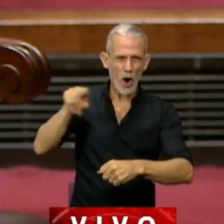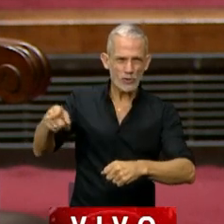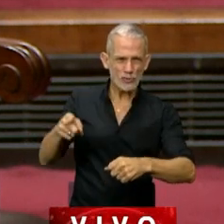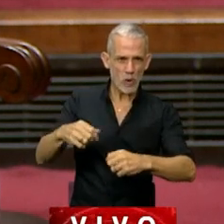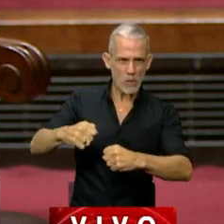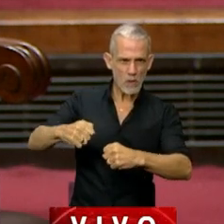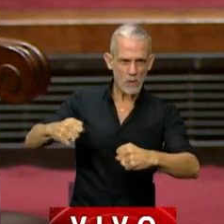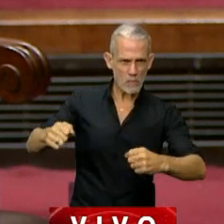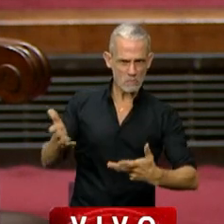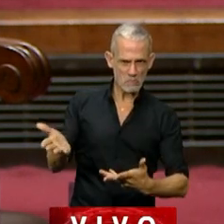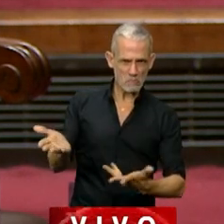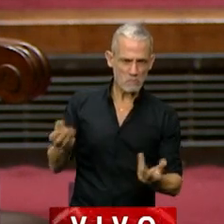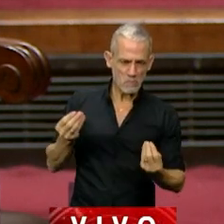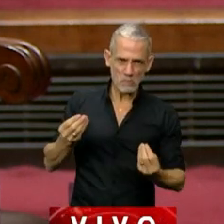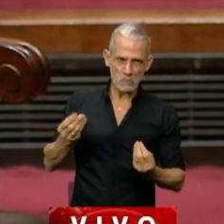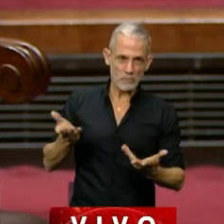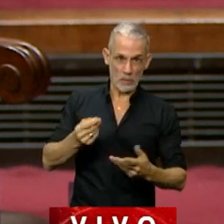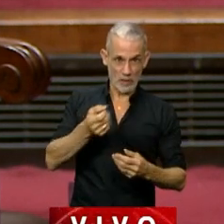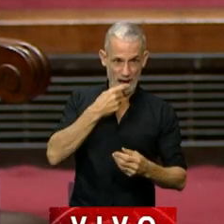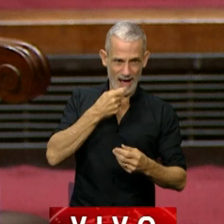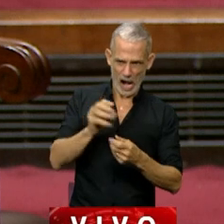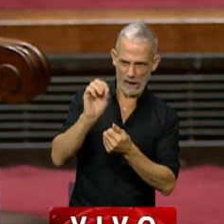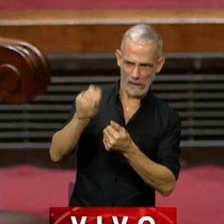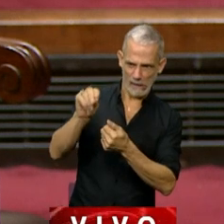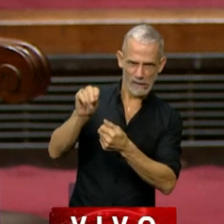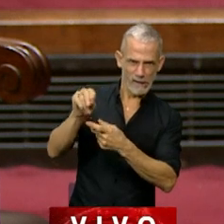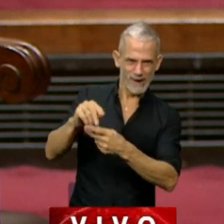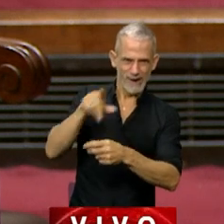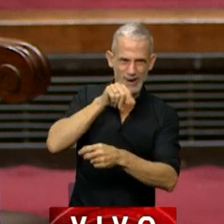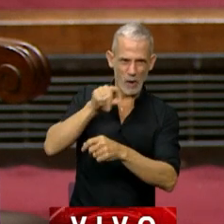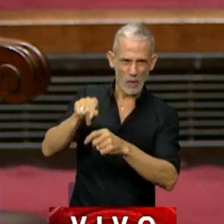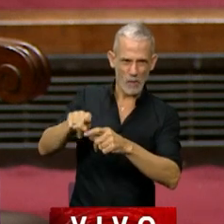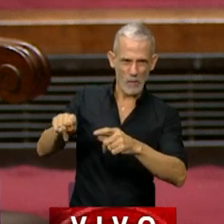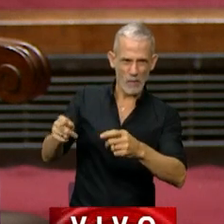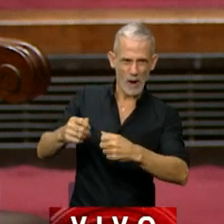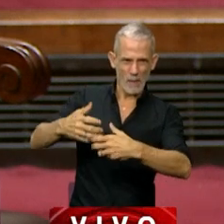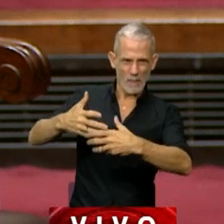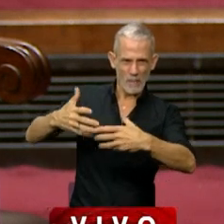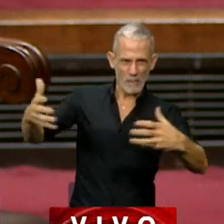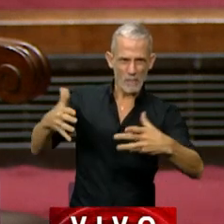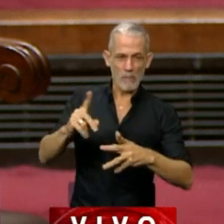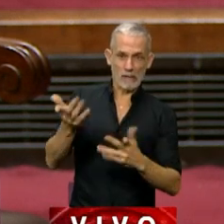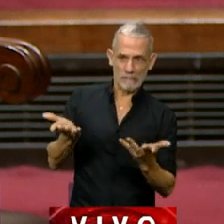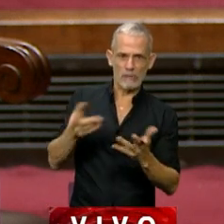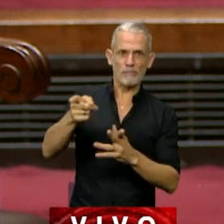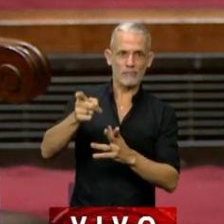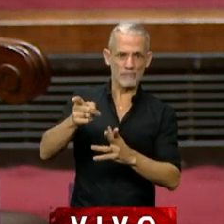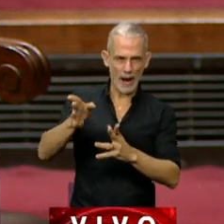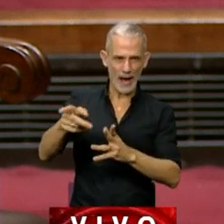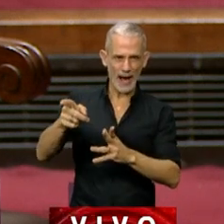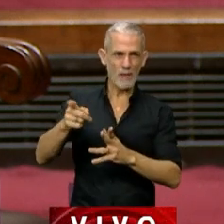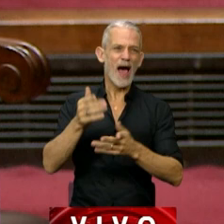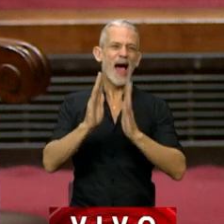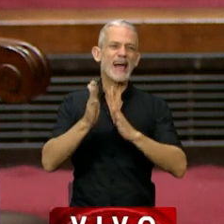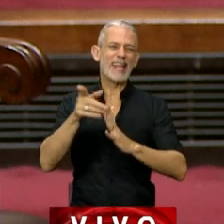uso enorme de antibióticos para la profilaxis, la metafilaxis y